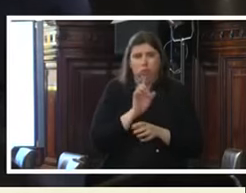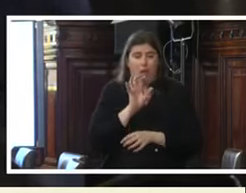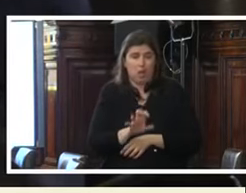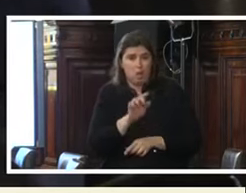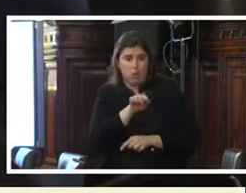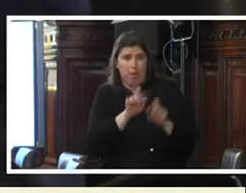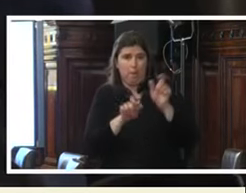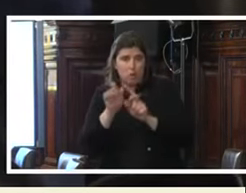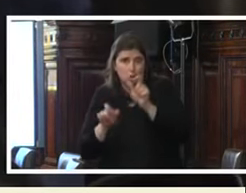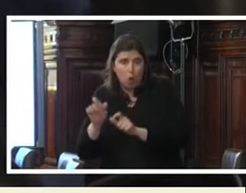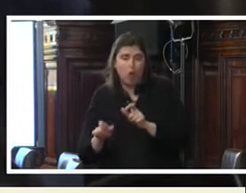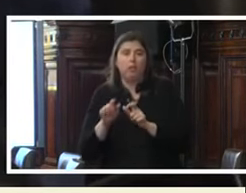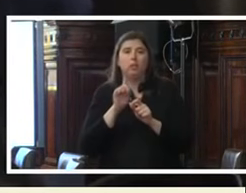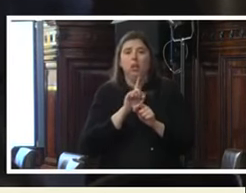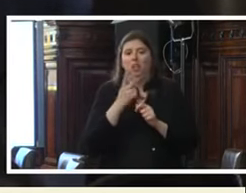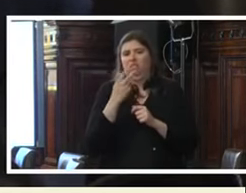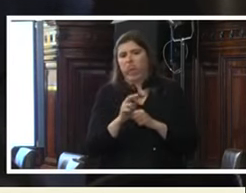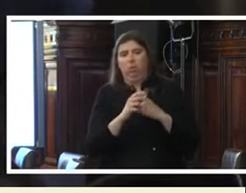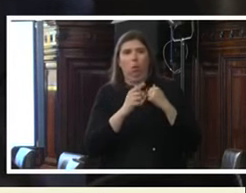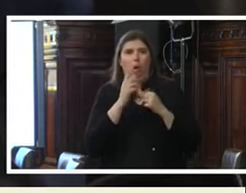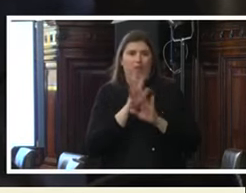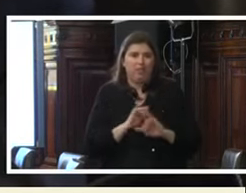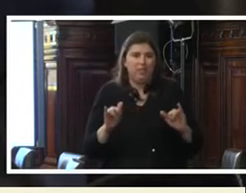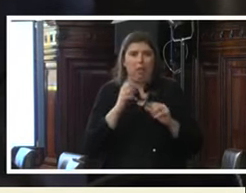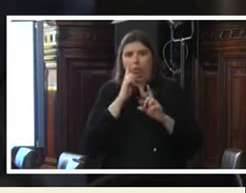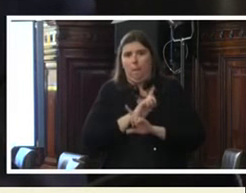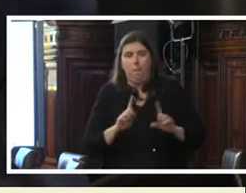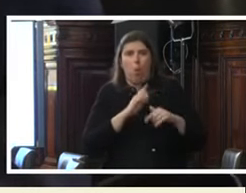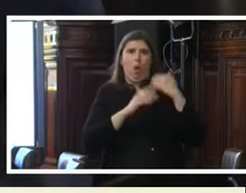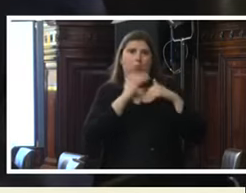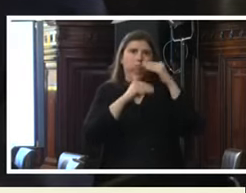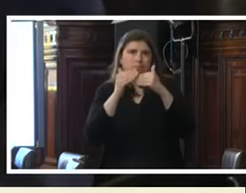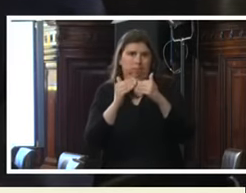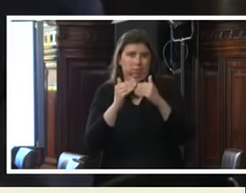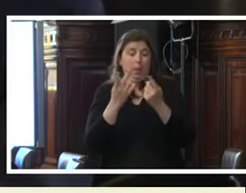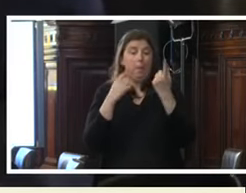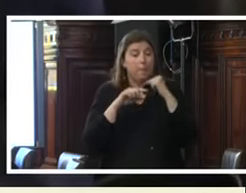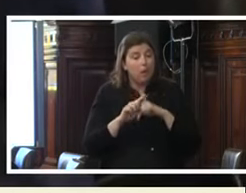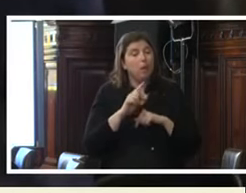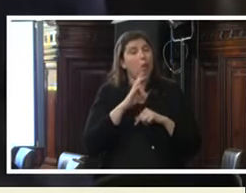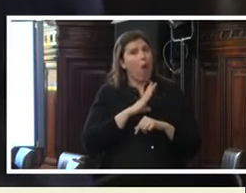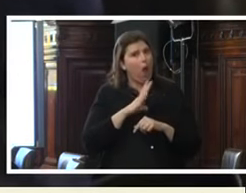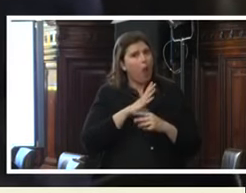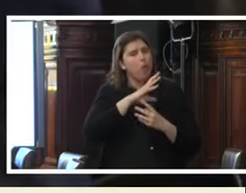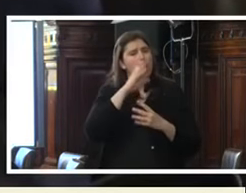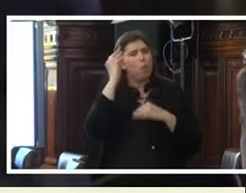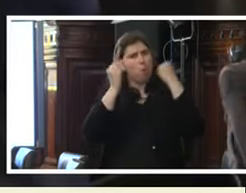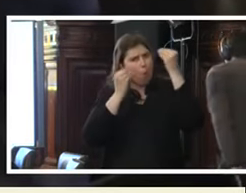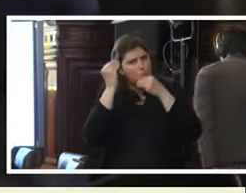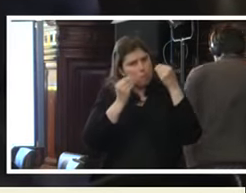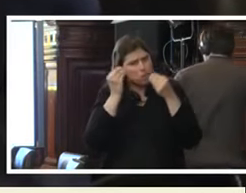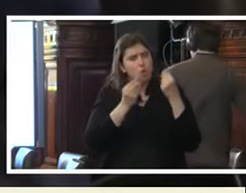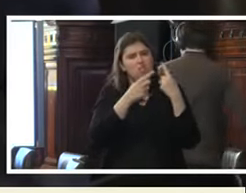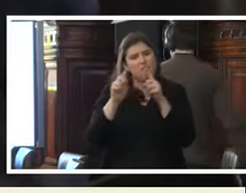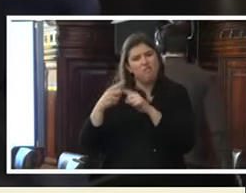al desarrollo y a la felicidad pero si hay una ola preocupante en varios países del continente de